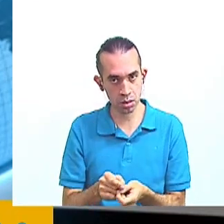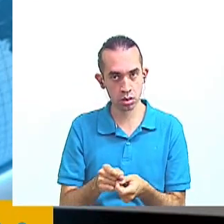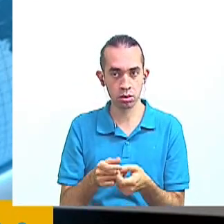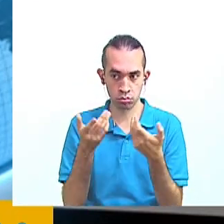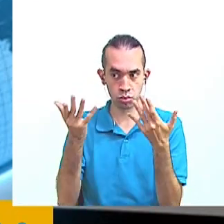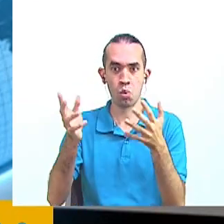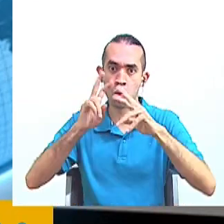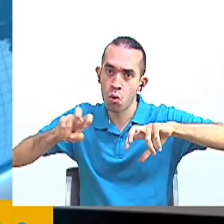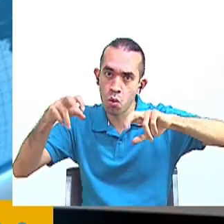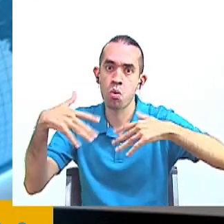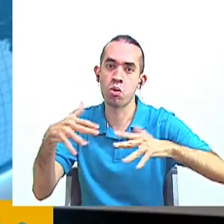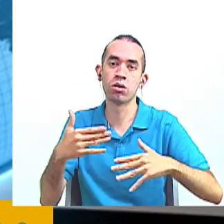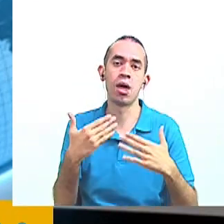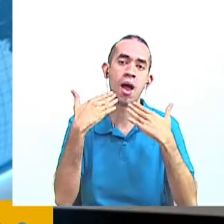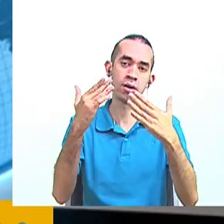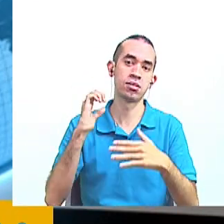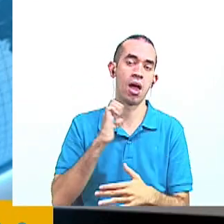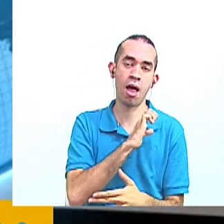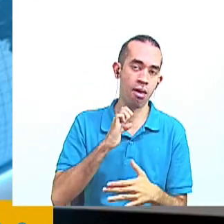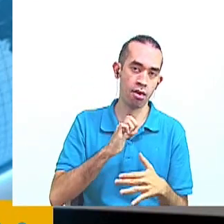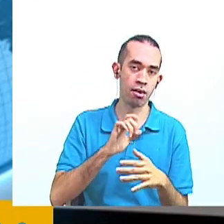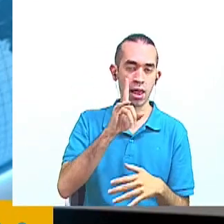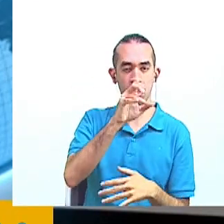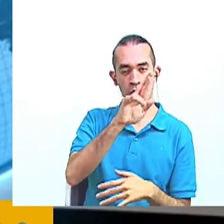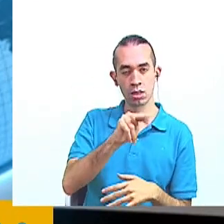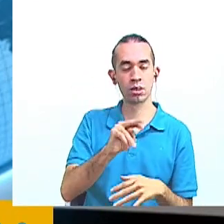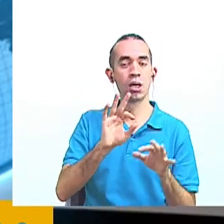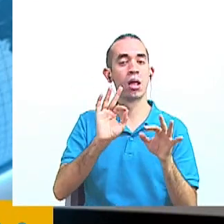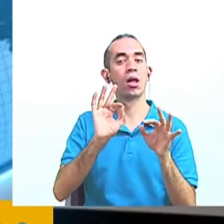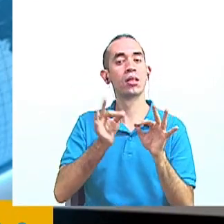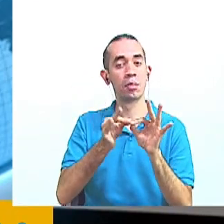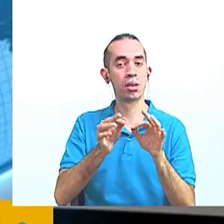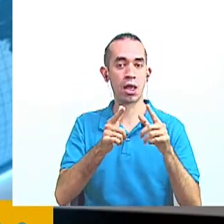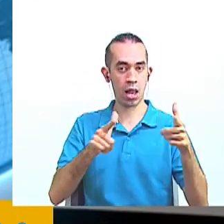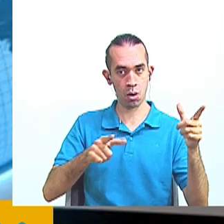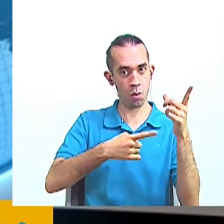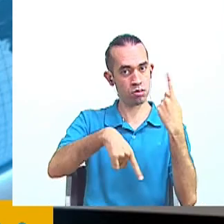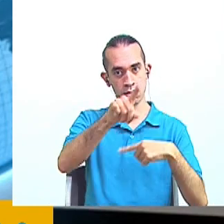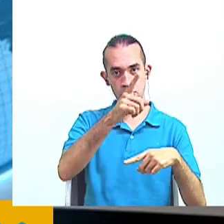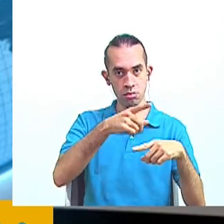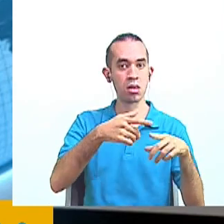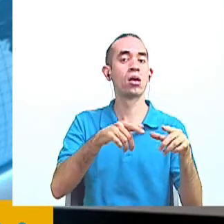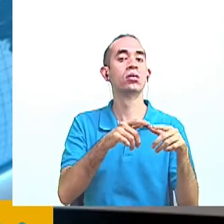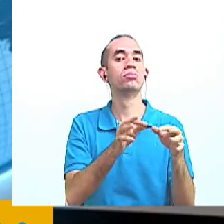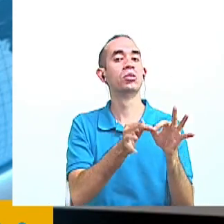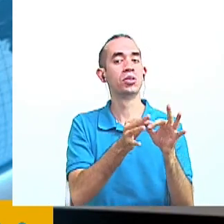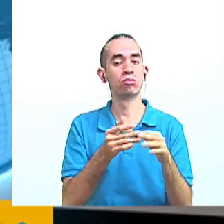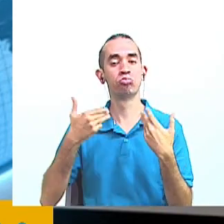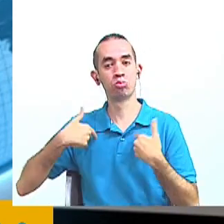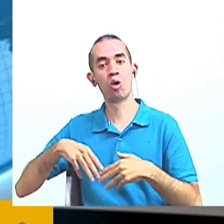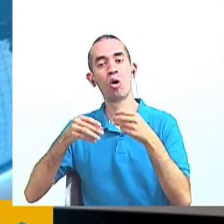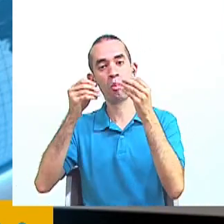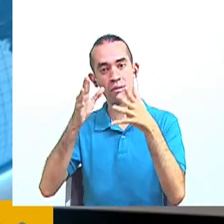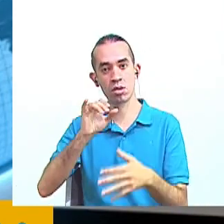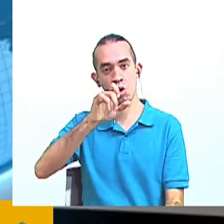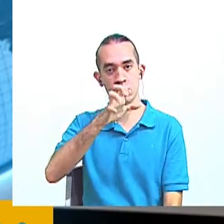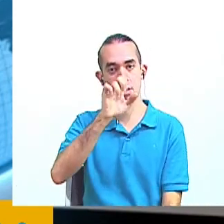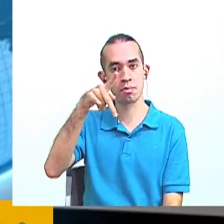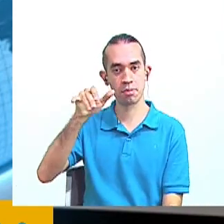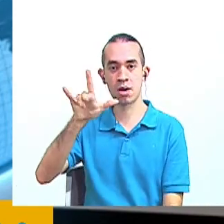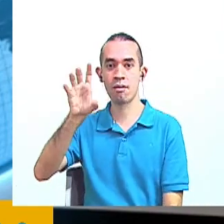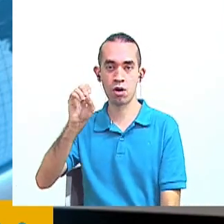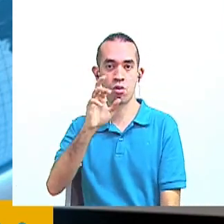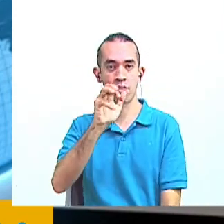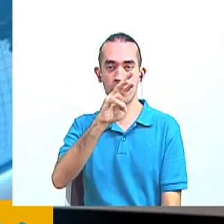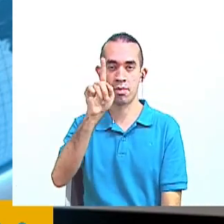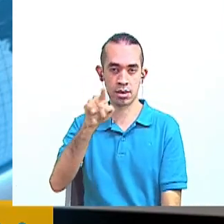merece. Agradecemos a Adrián en la interpretación de lenguas y yo soy José Pablo Ramírez. Por supuesto,